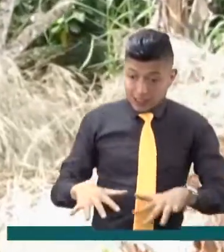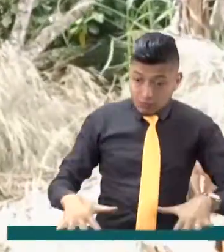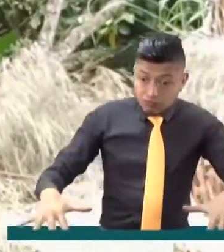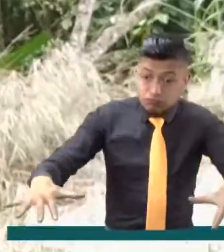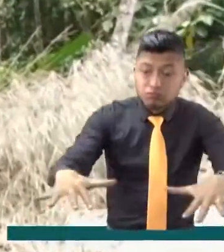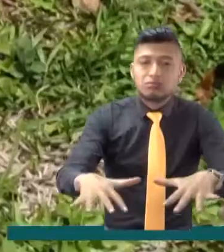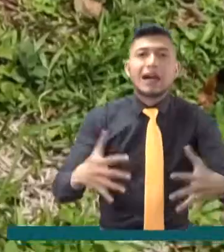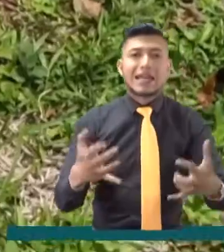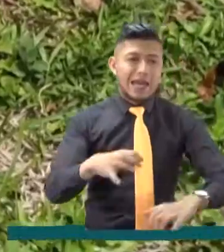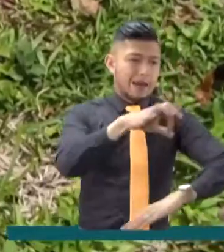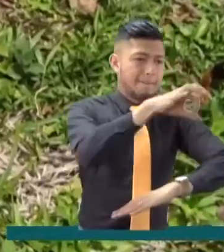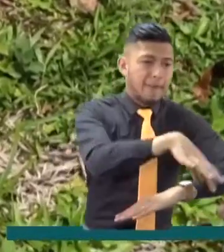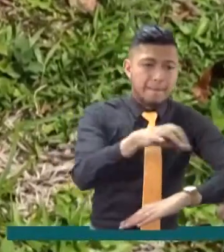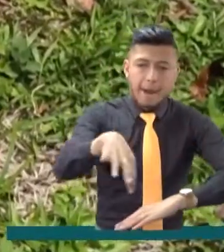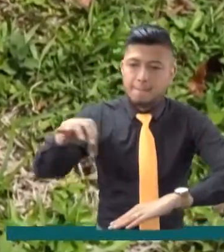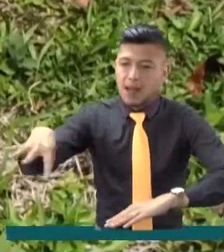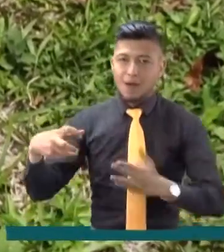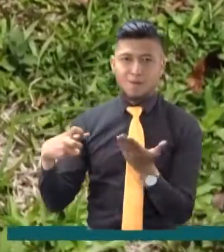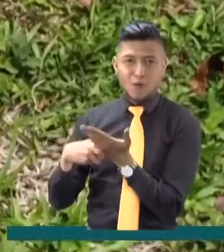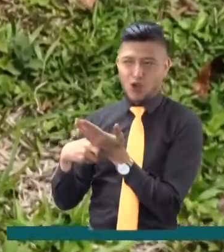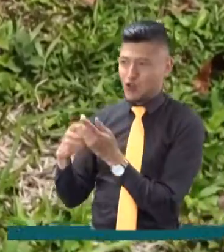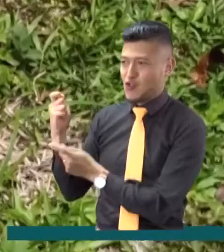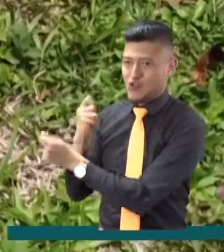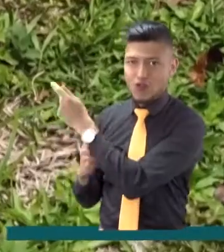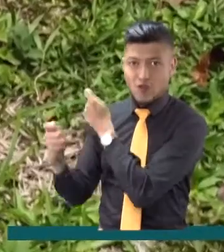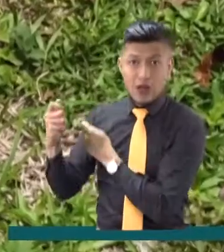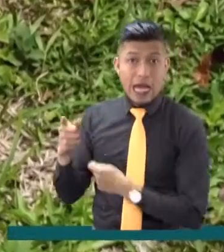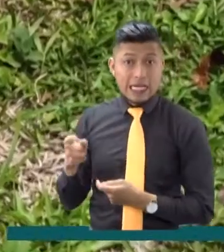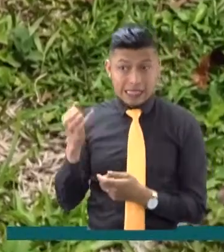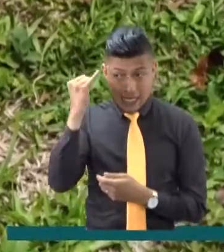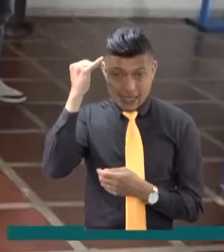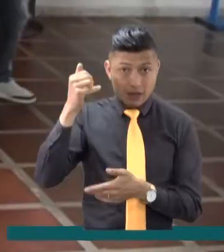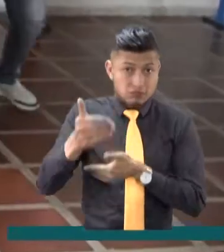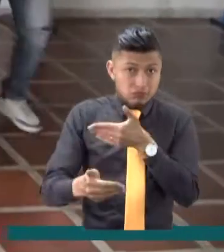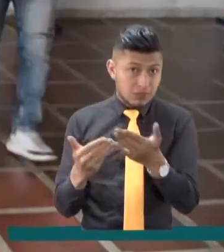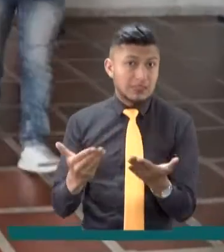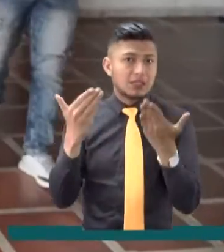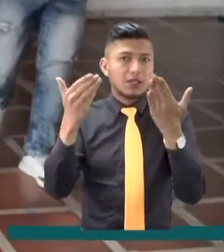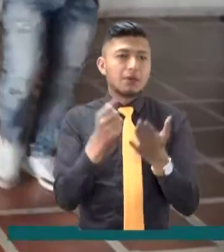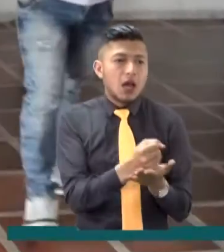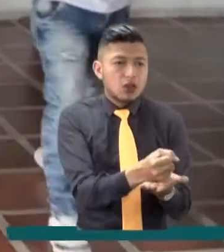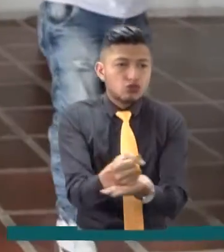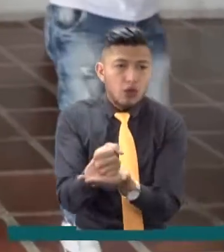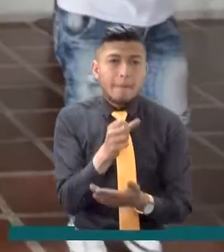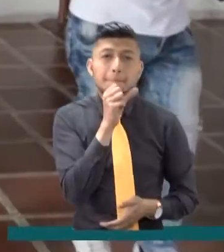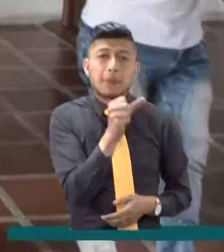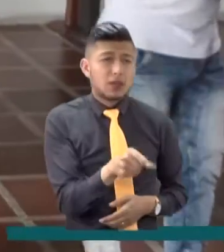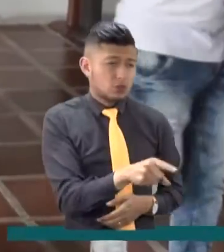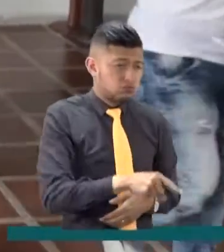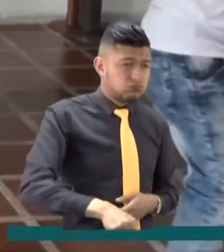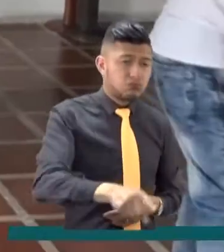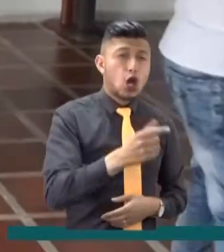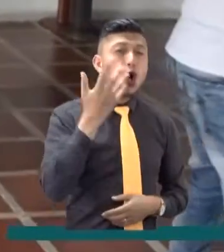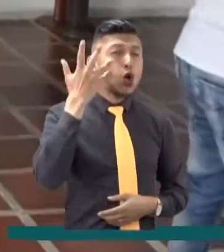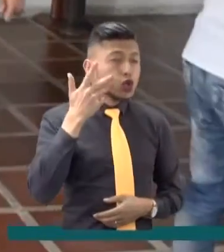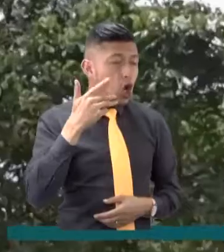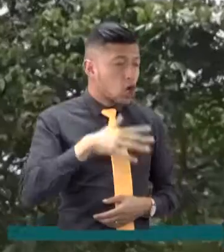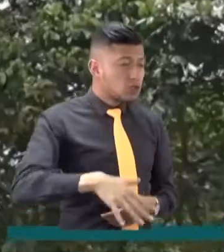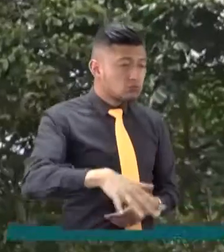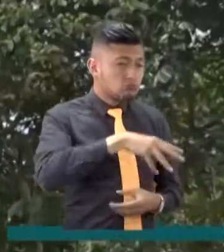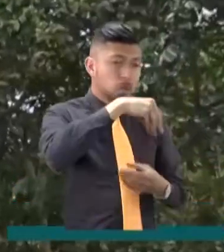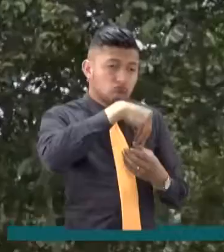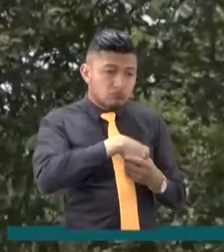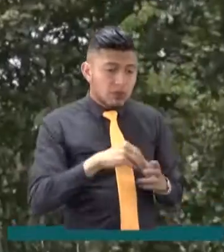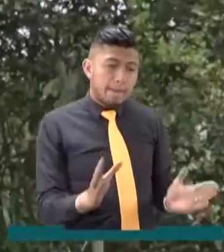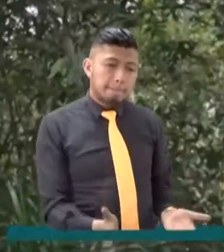los que esperan sembrar muchos árboles, producto de los bonos verdes. Una iniciativa que, además de ayudar a los adultos mayores que pasan sus días en